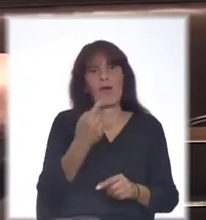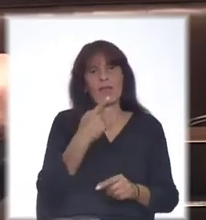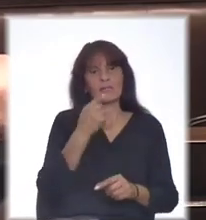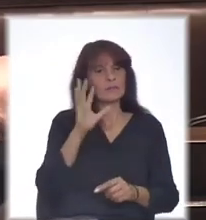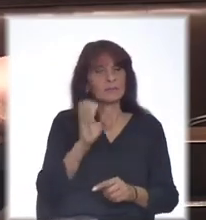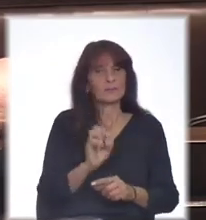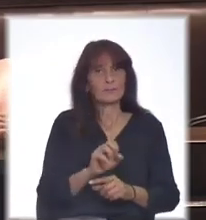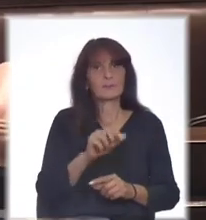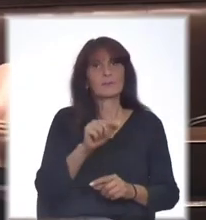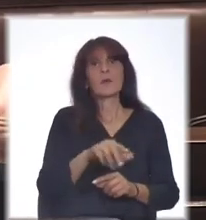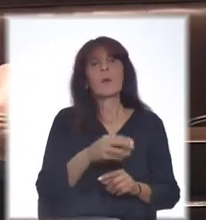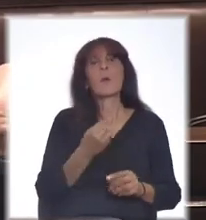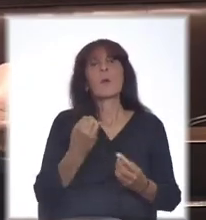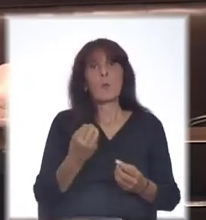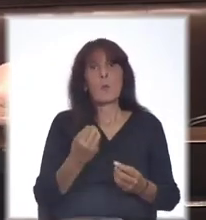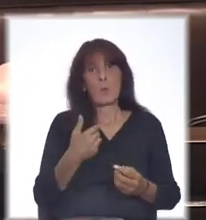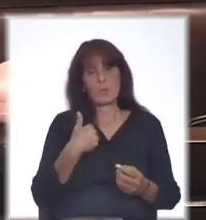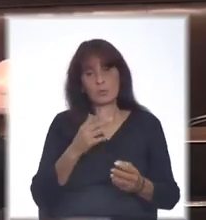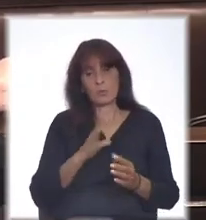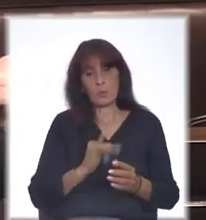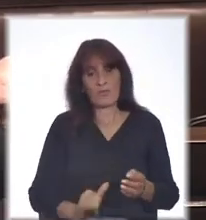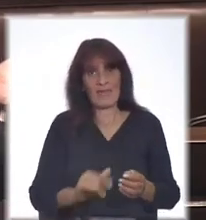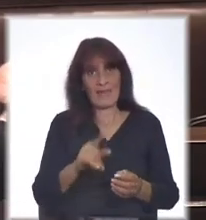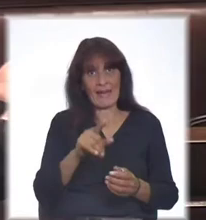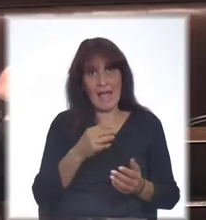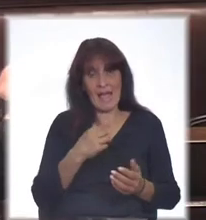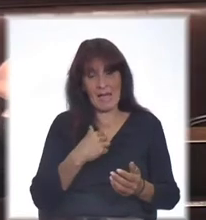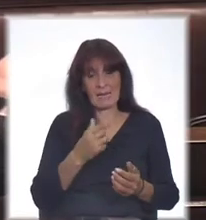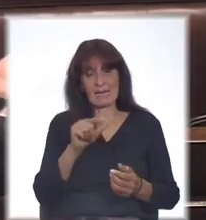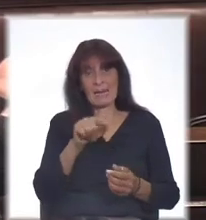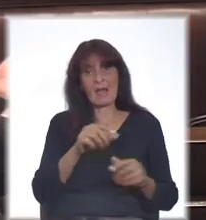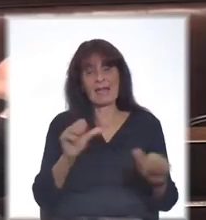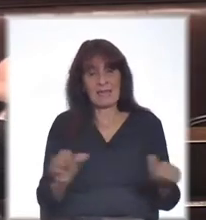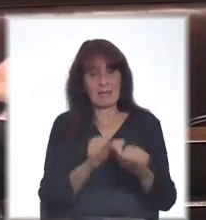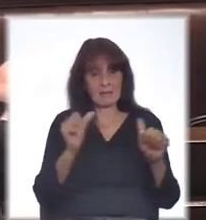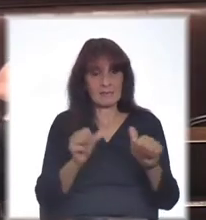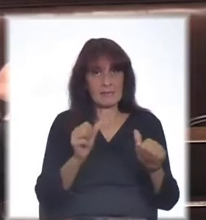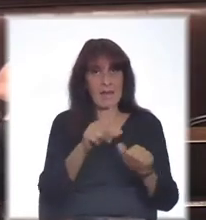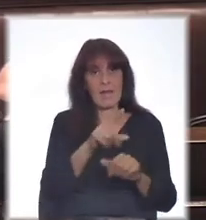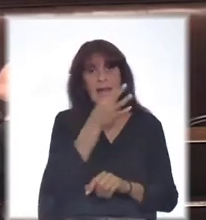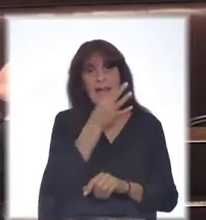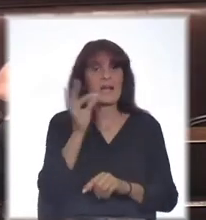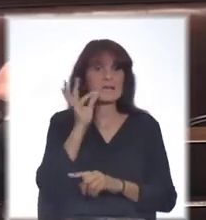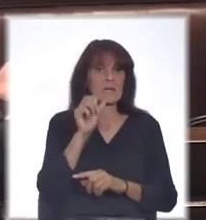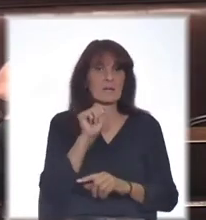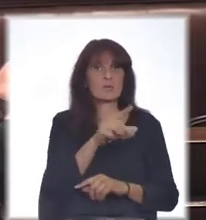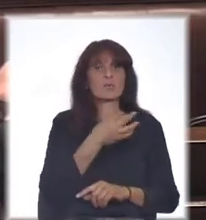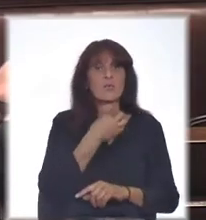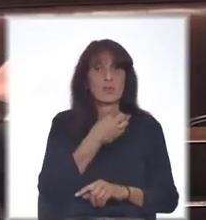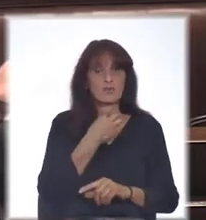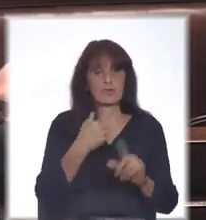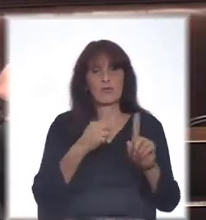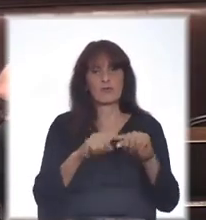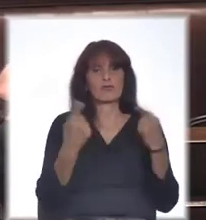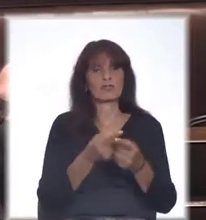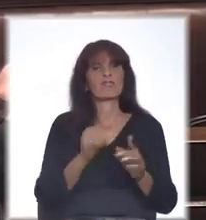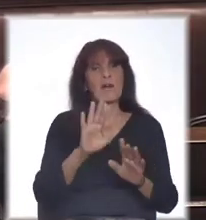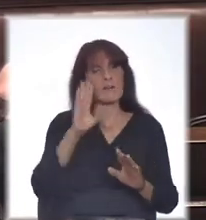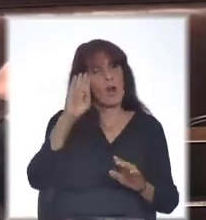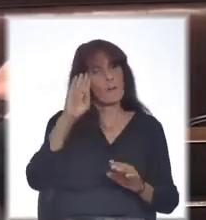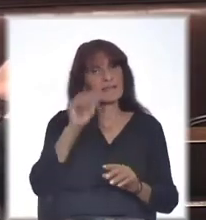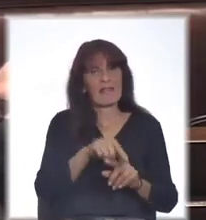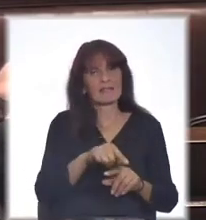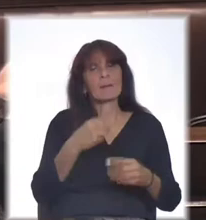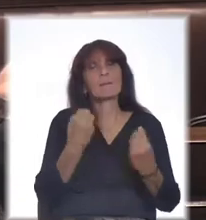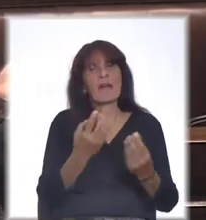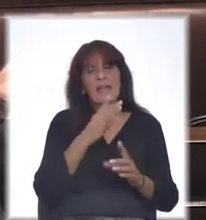aceitadamente. Por más que estuviera proscripto, por más que la censura quisiera hacerla acallar su voz, ahí estábamos los militantes, dispuestos a